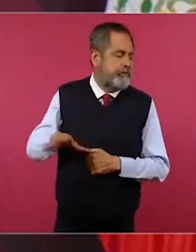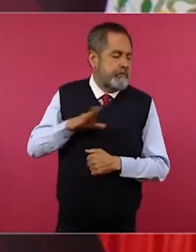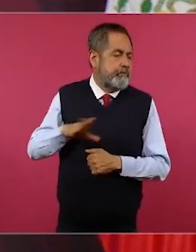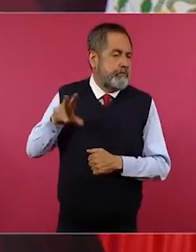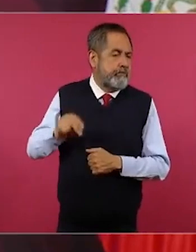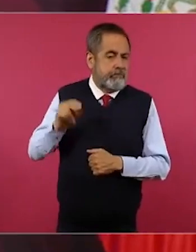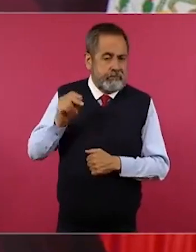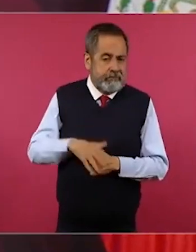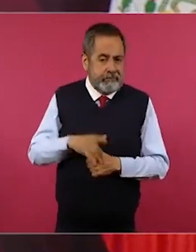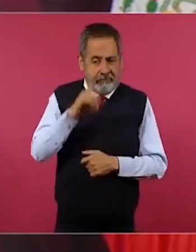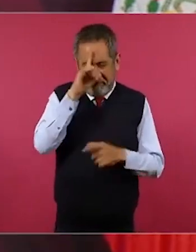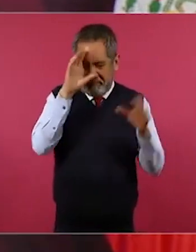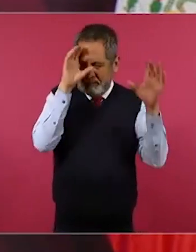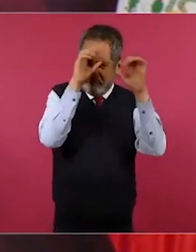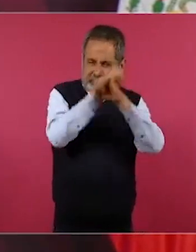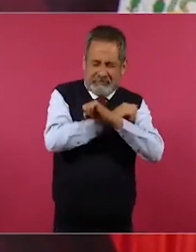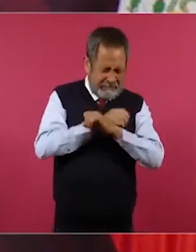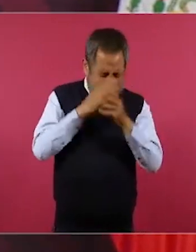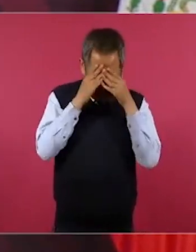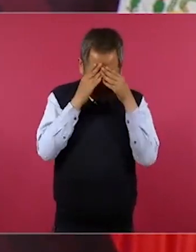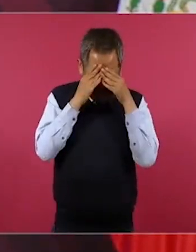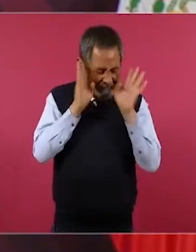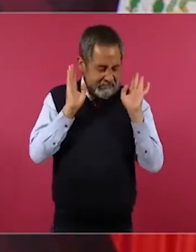se obnubilan